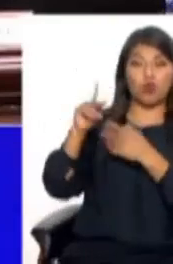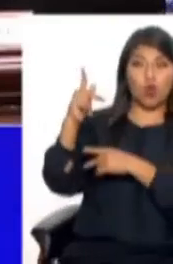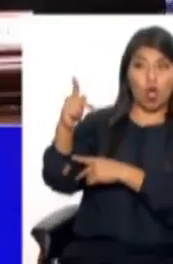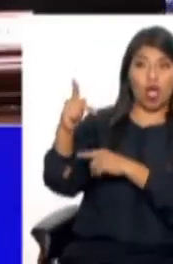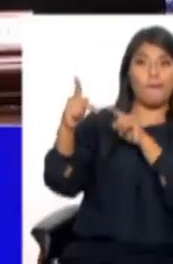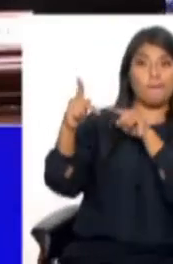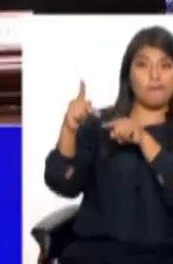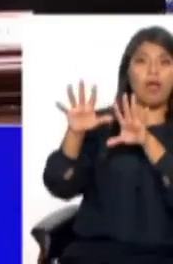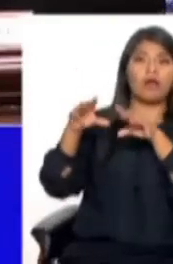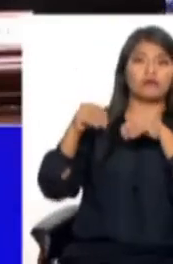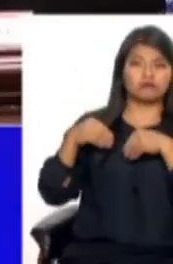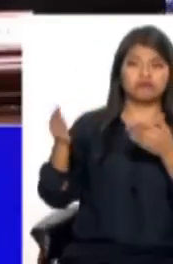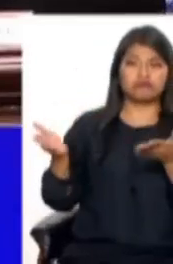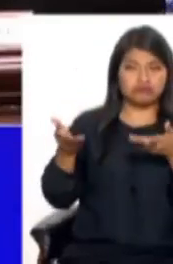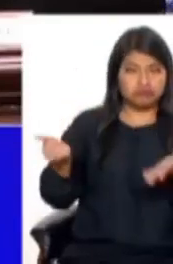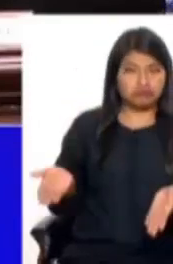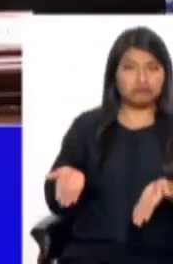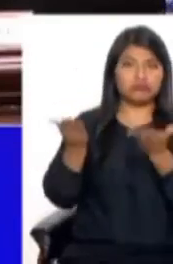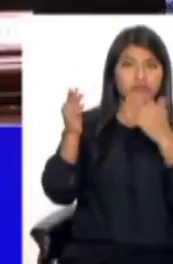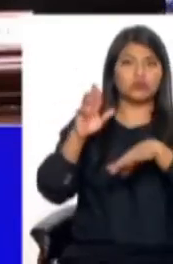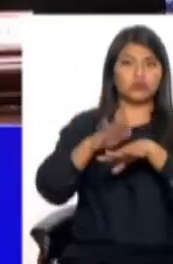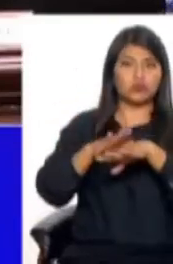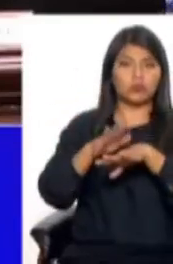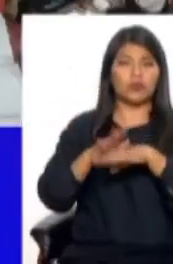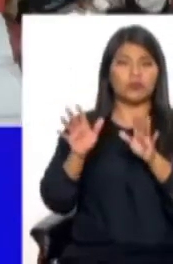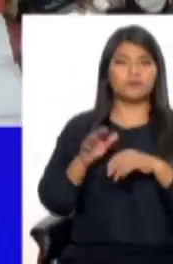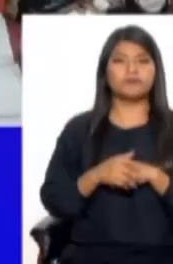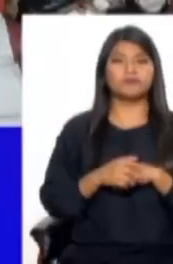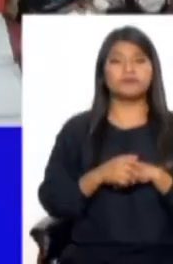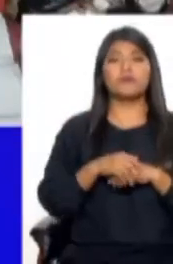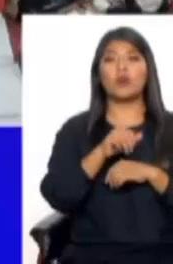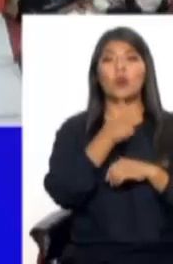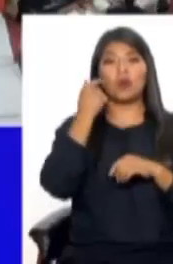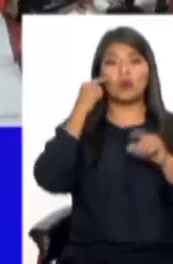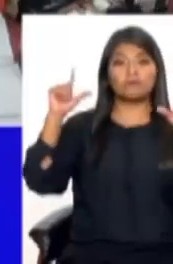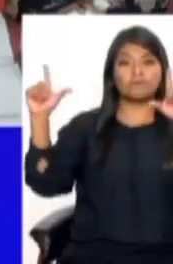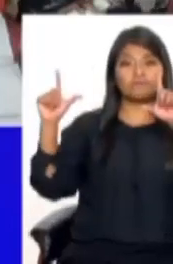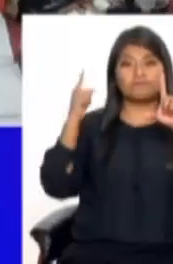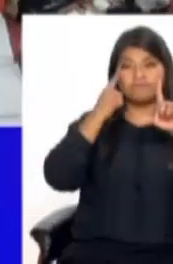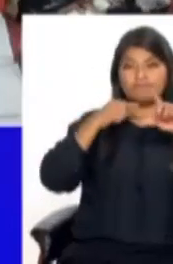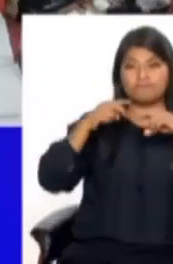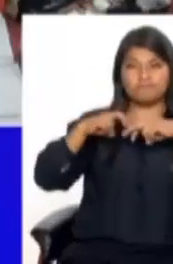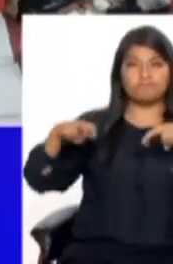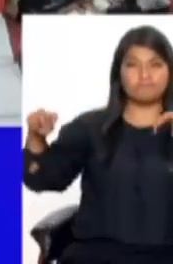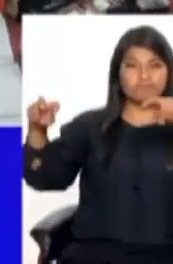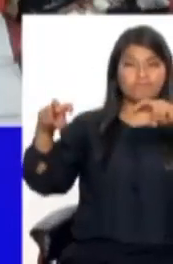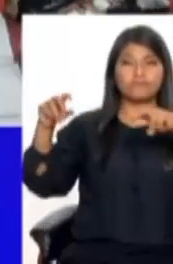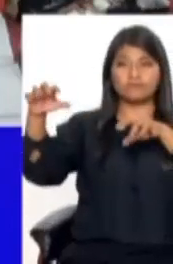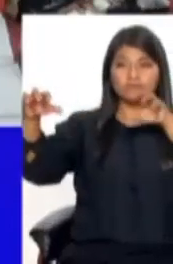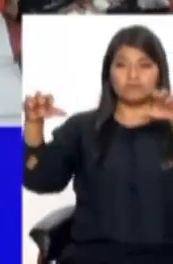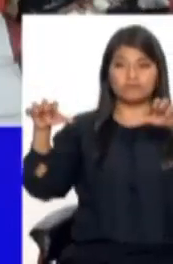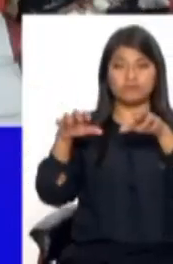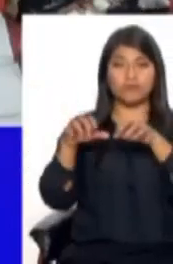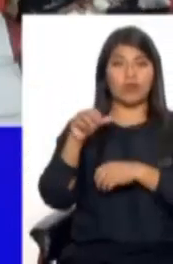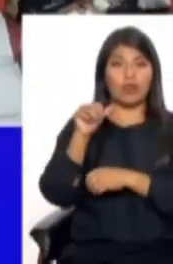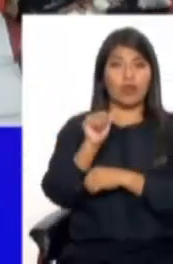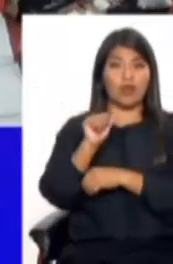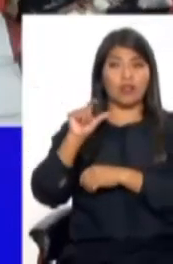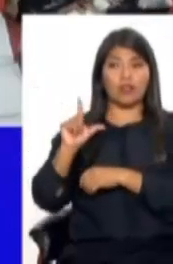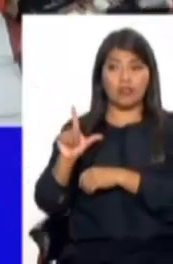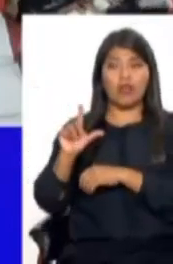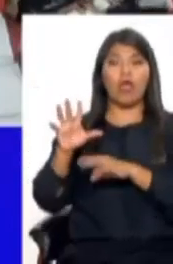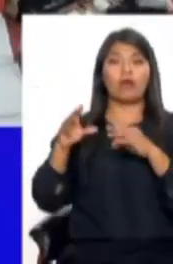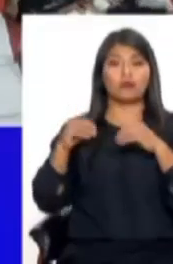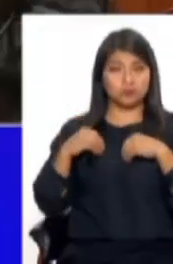de autorizar el viaje de la presidenta Dina Boluarte. También observamos en pantalla que las bancadas de Alianza para el Progreso también votaron